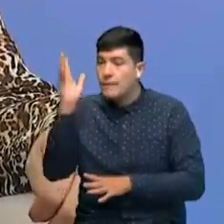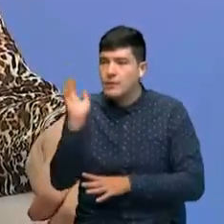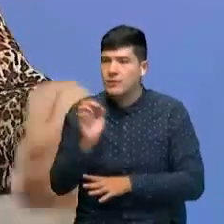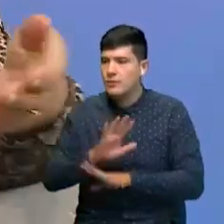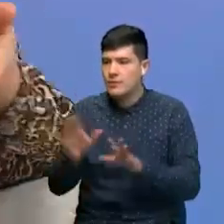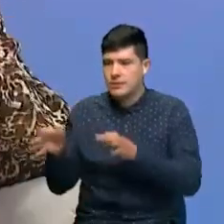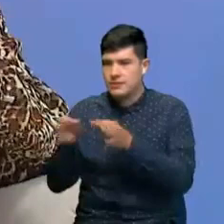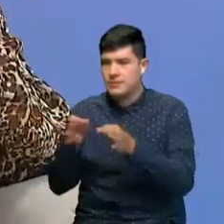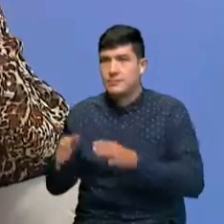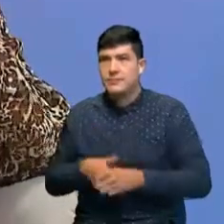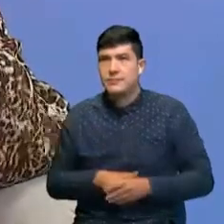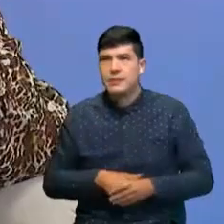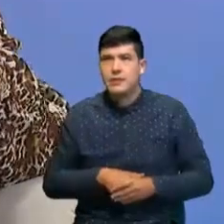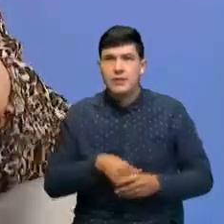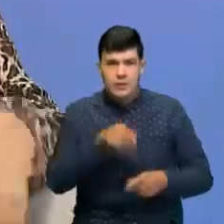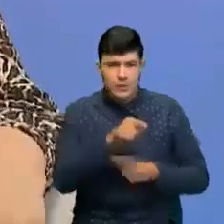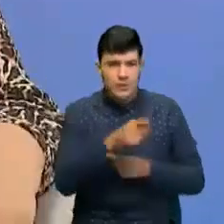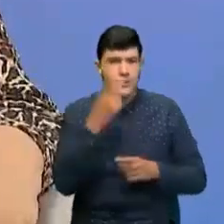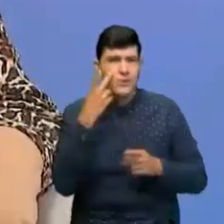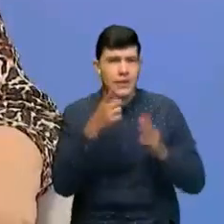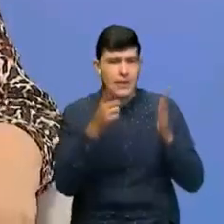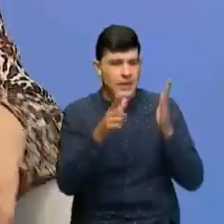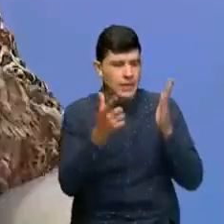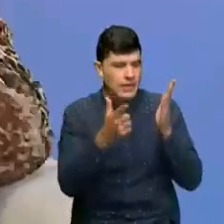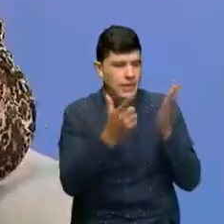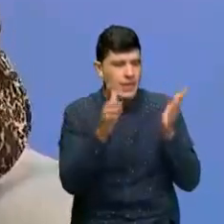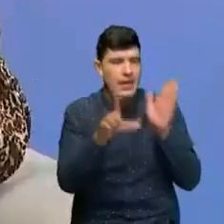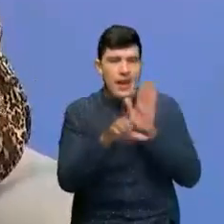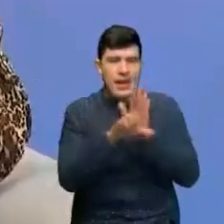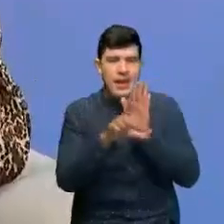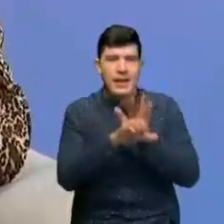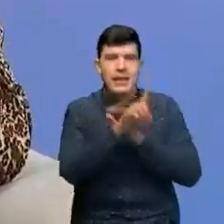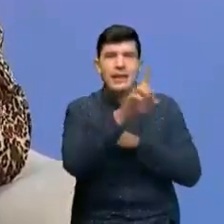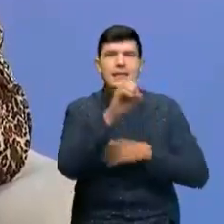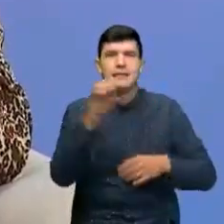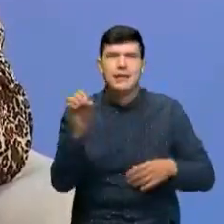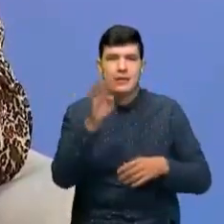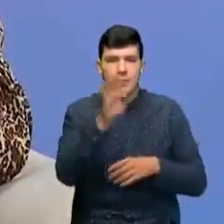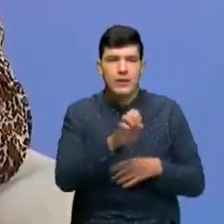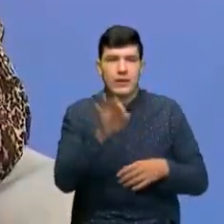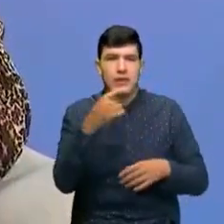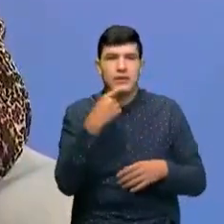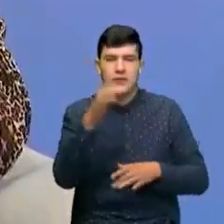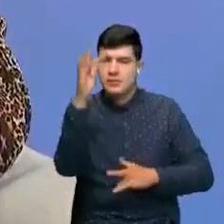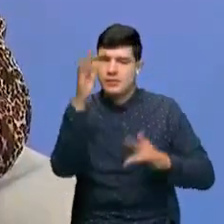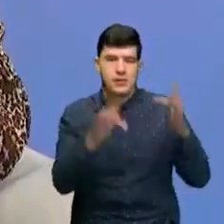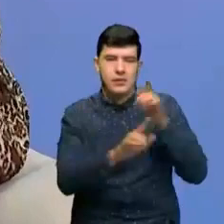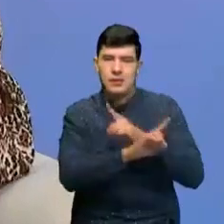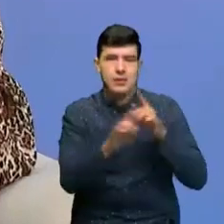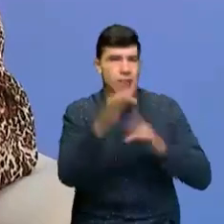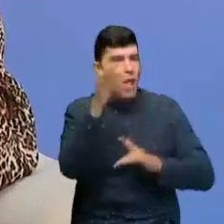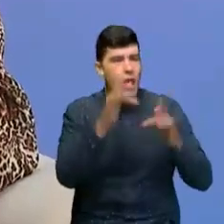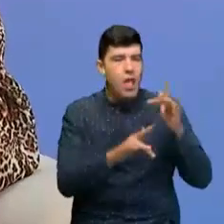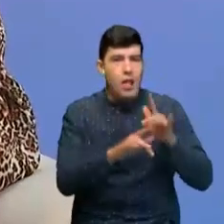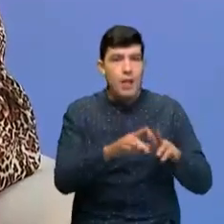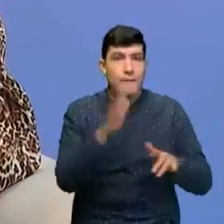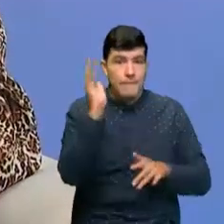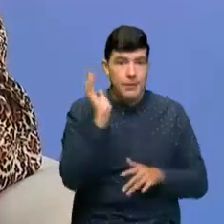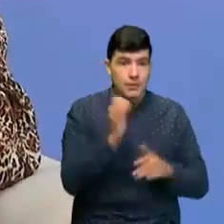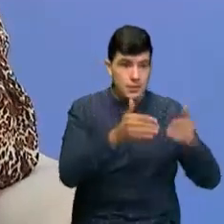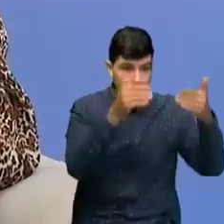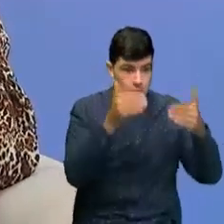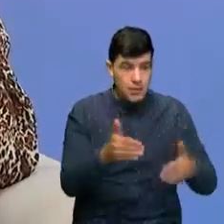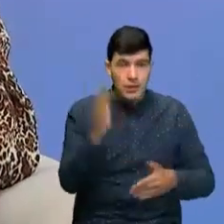aclaro eso, ¿no? Ustedes van a ir en la ley 100 del 93, dicen que no son compatibles. Uh-huh. Que no son compatibles la pensión de invalidez